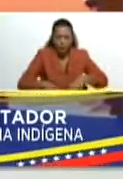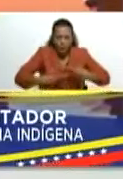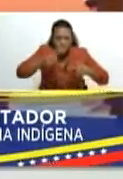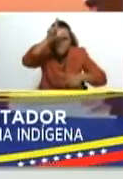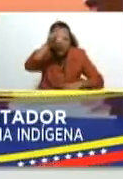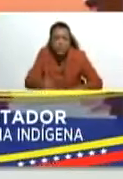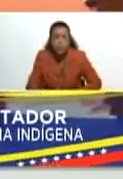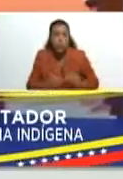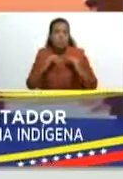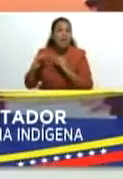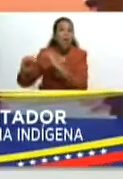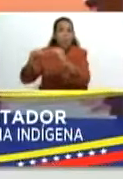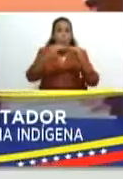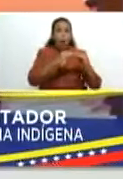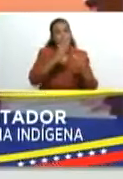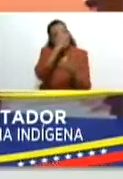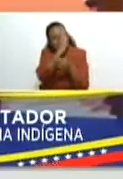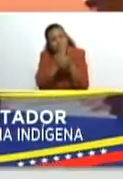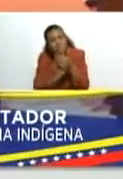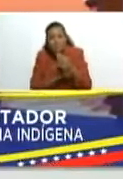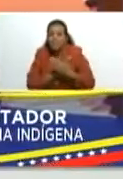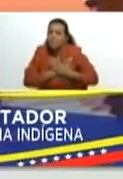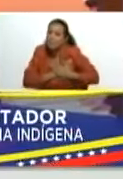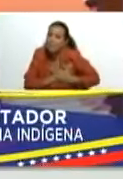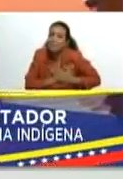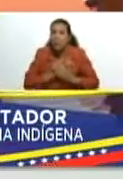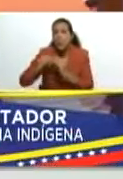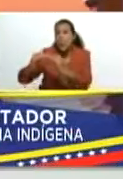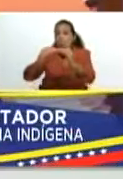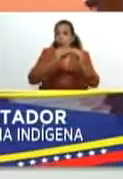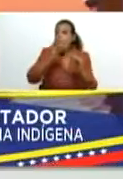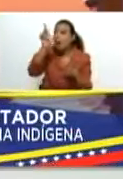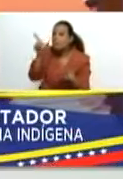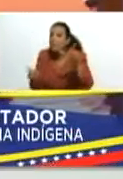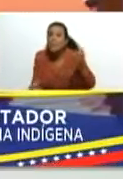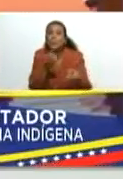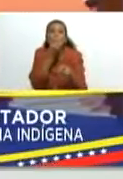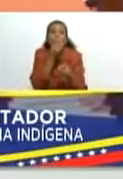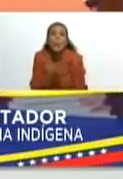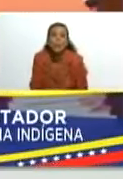humano, noble, solidario, igualitario, bueno,